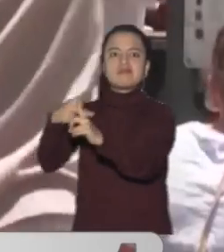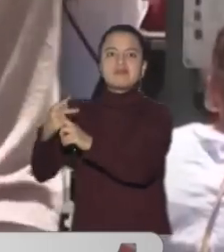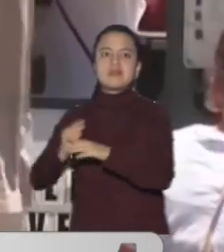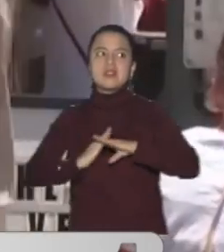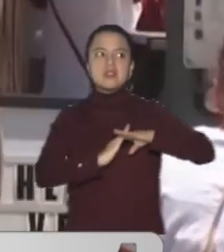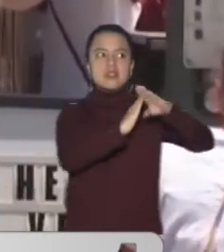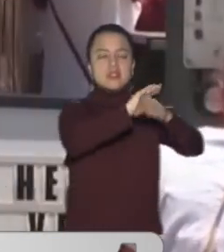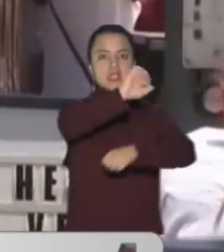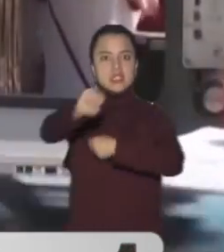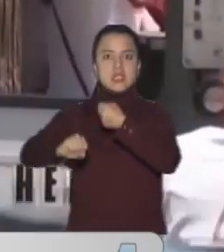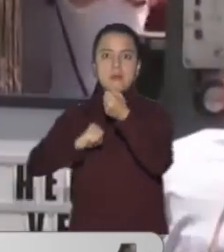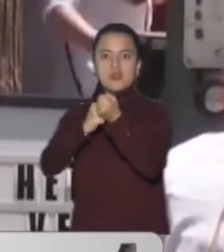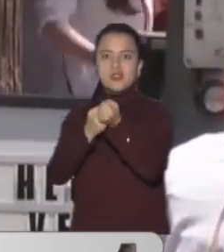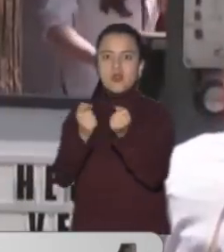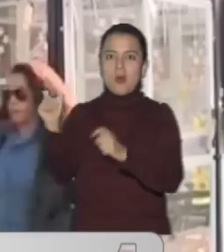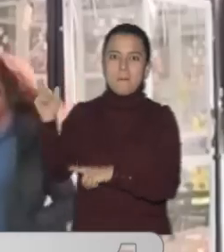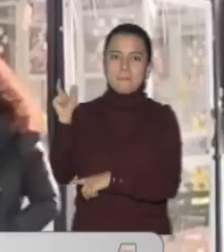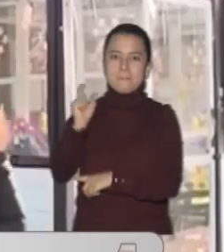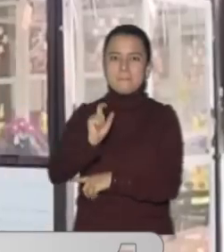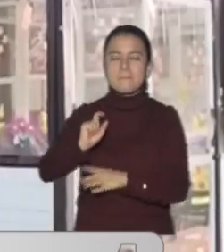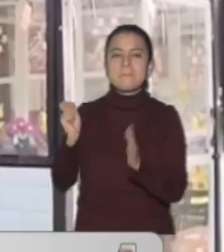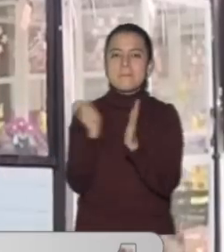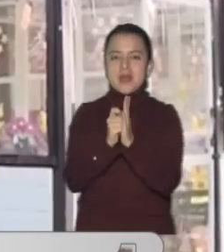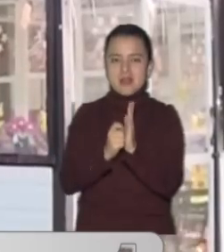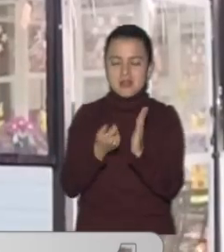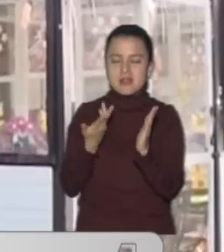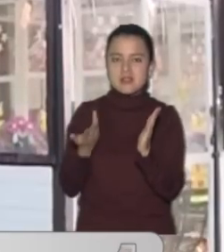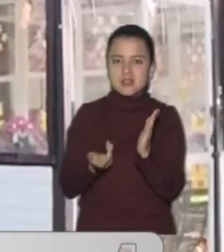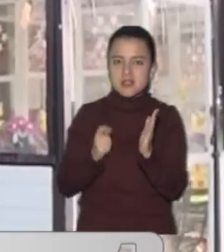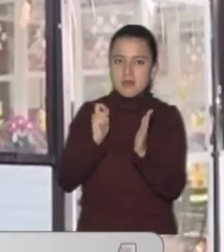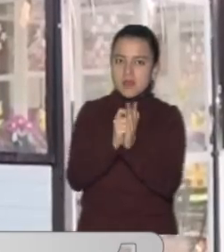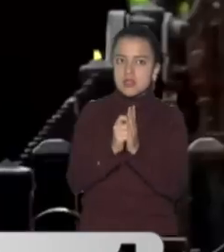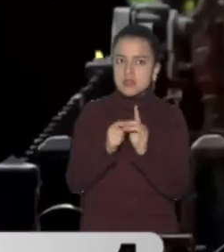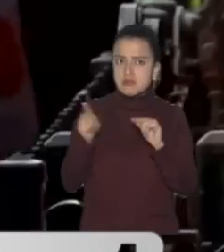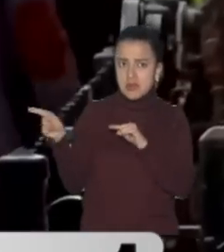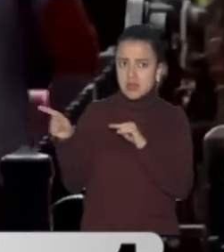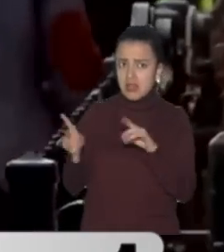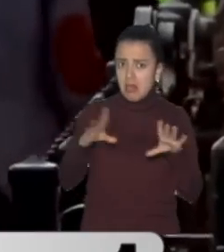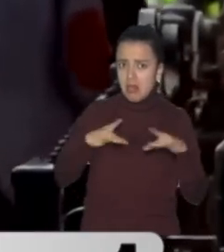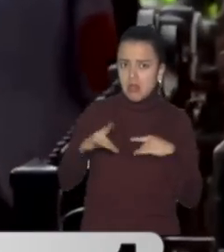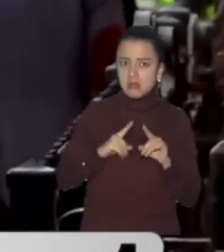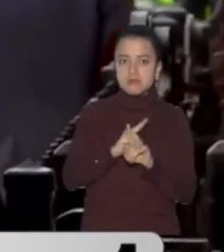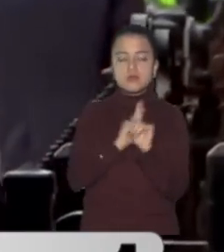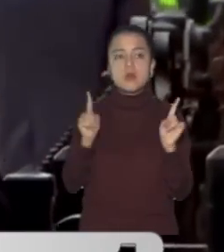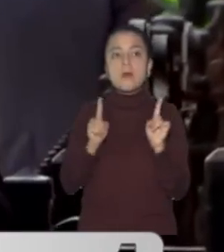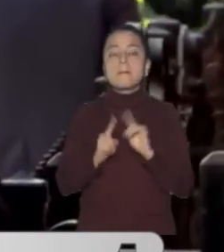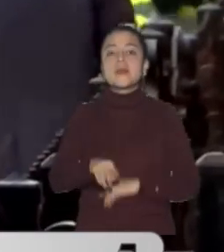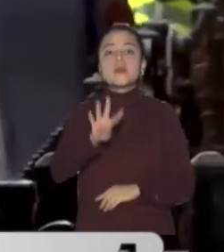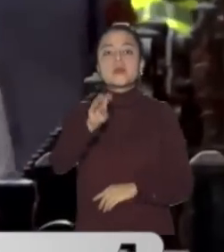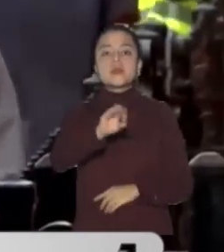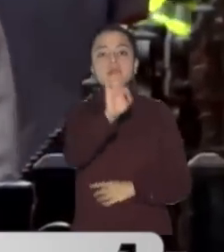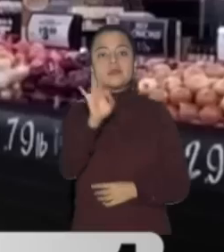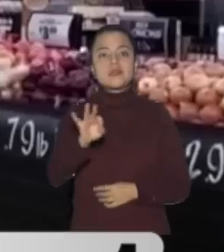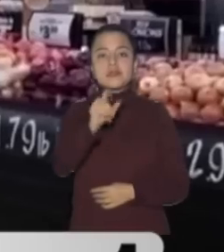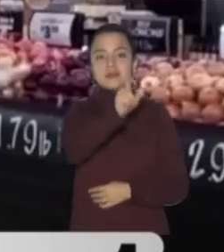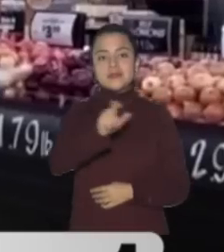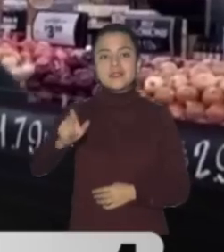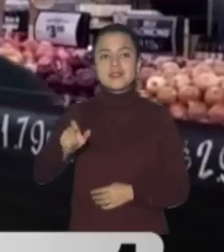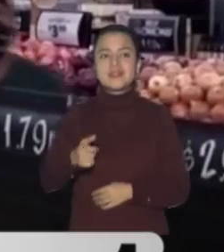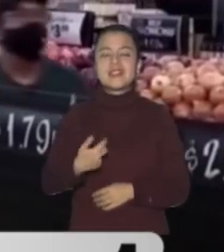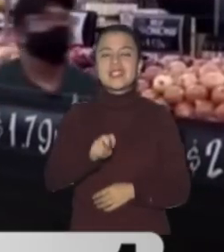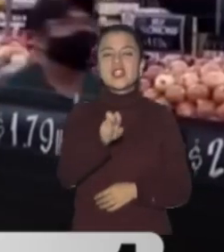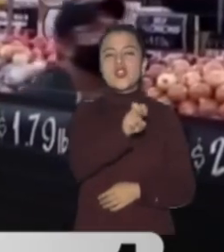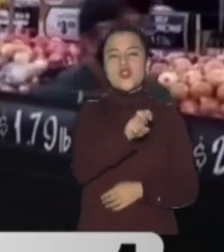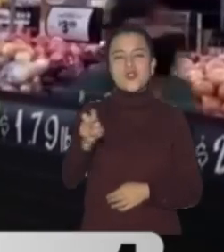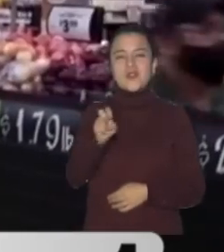aumentando, aunque Nueva York no es el único lugar en el que se registran altas cifras de infección. Alrededor del 40% de los habitantes del noreste